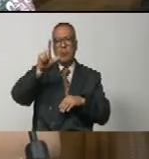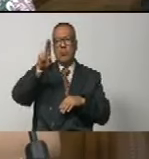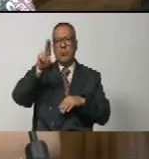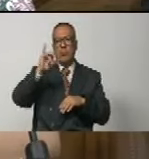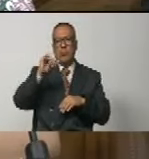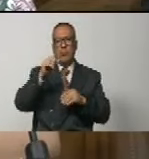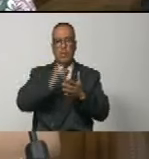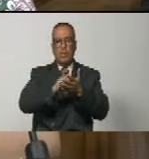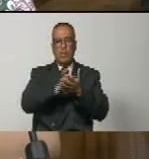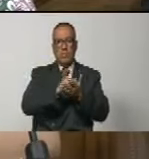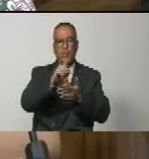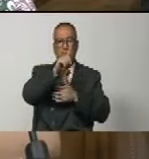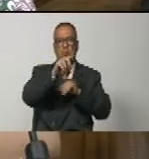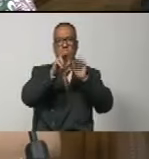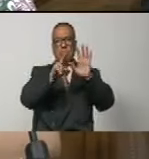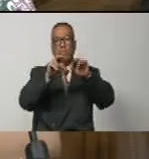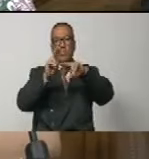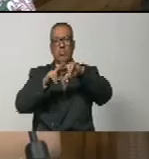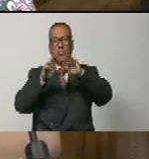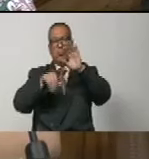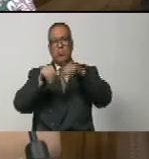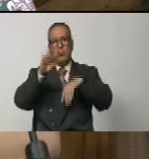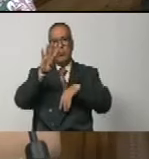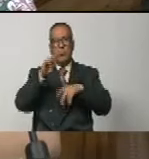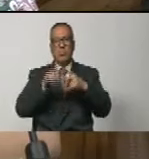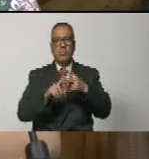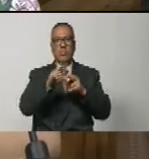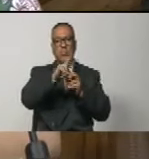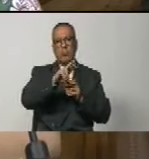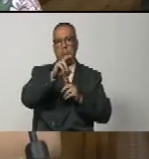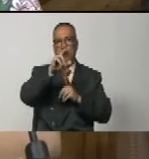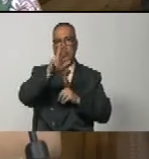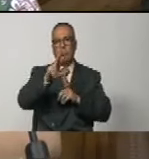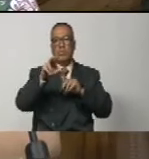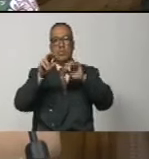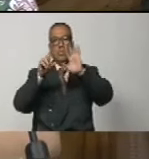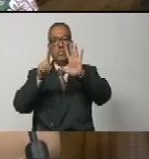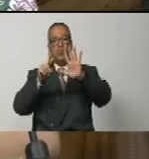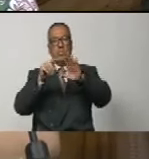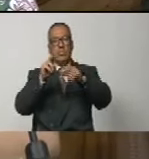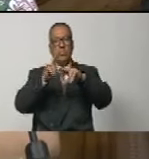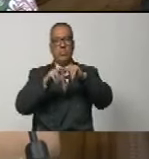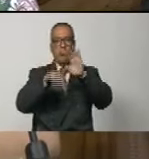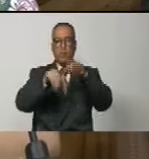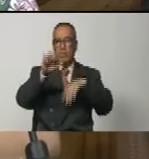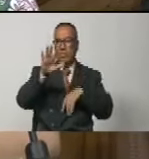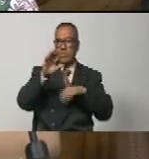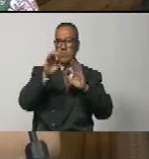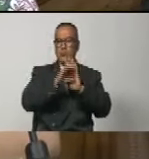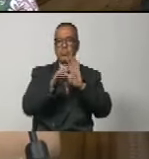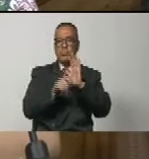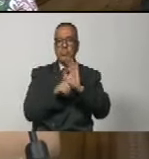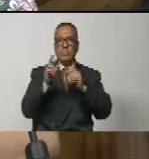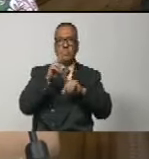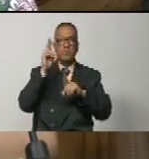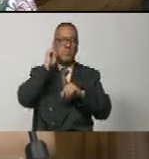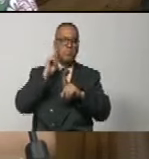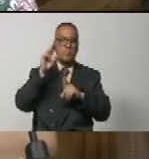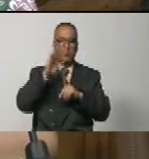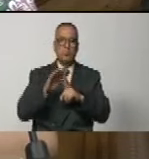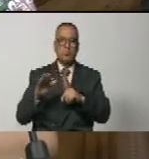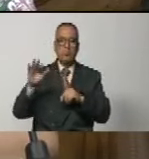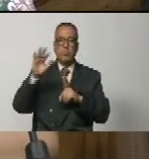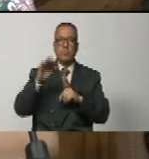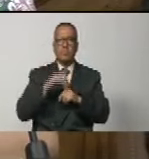en los artículos 187, numeral 14 y 236, numeral 15, de la Constitución de la